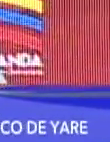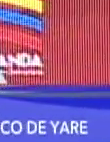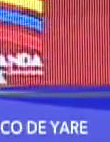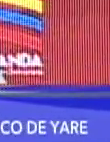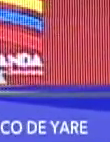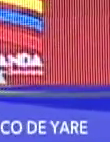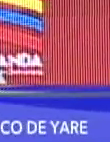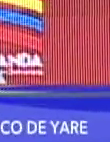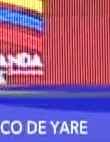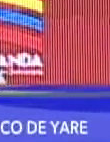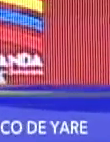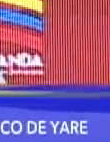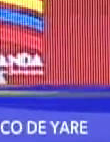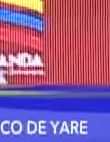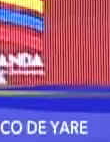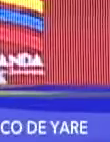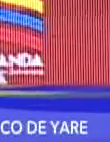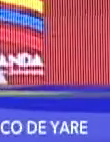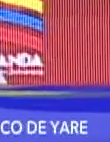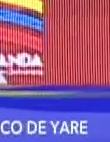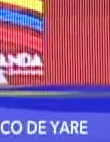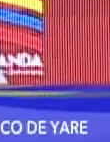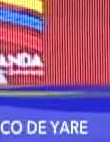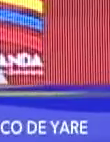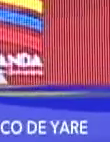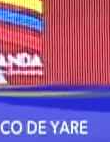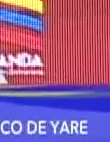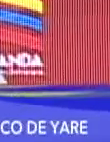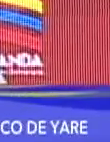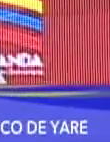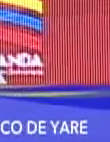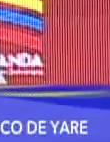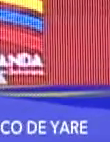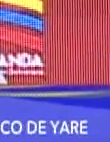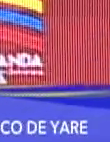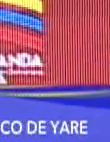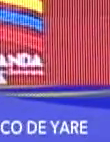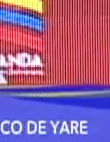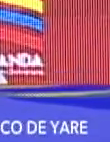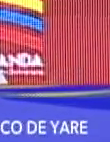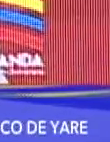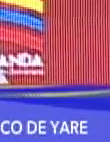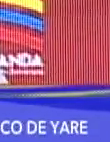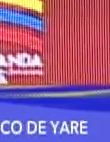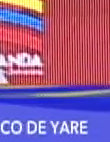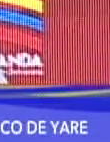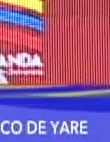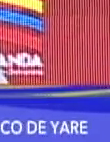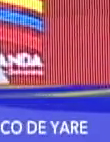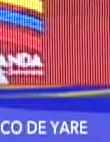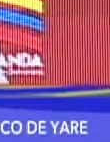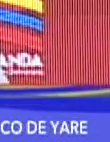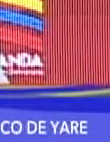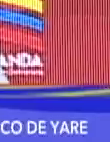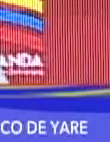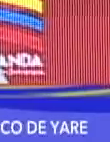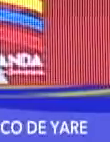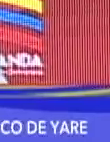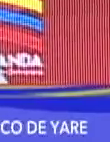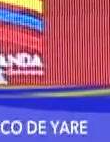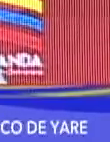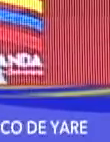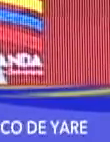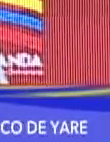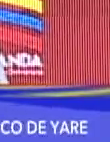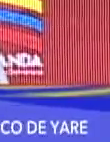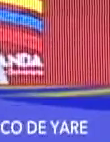convocando grandes movilizaciones del pueblo bolivariano y yo llamo al pueblo en todas las ciudades del país a salir a la calle en